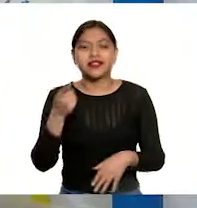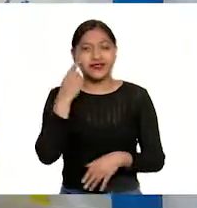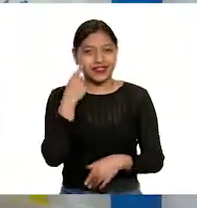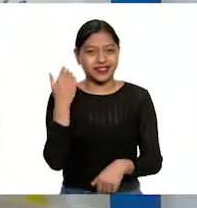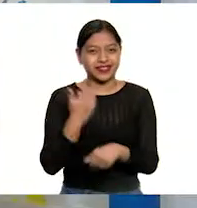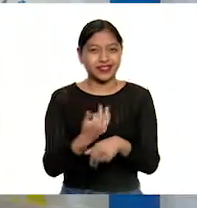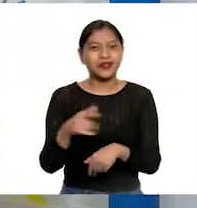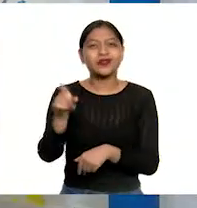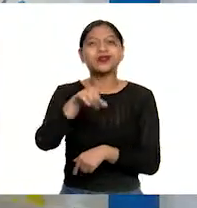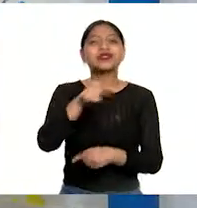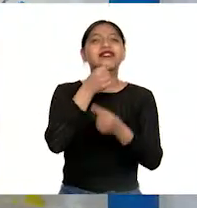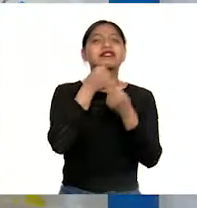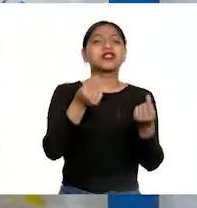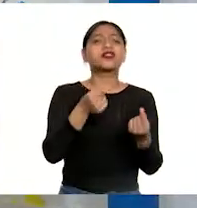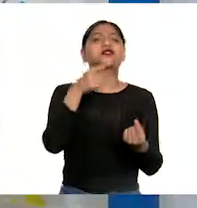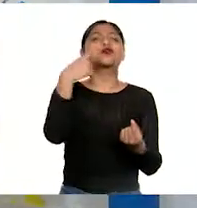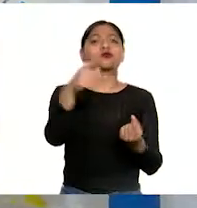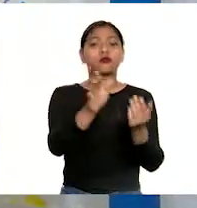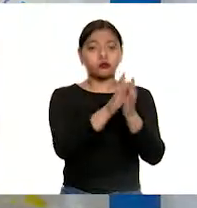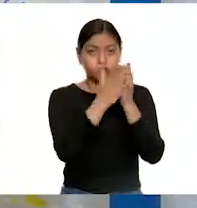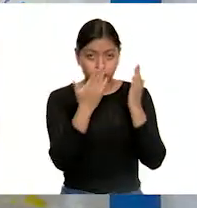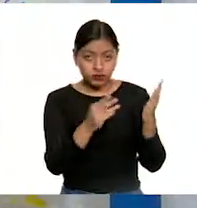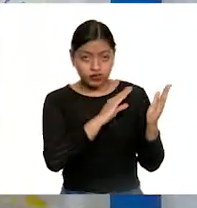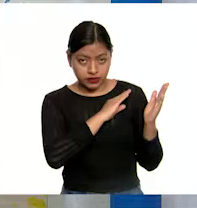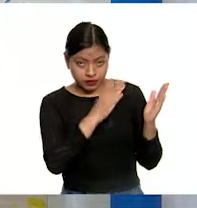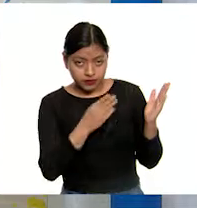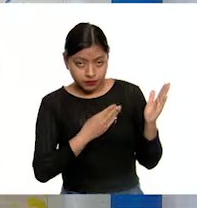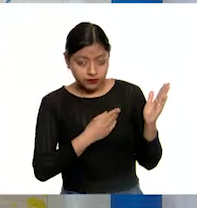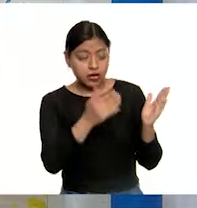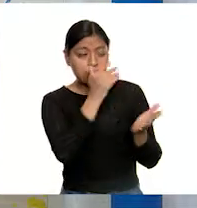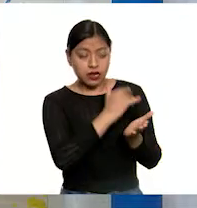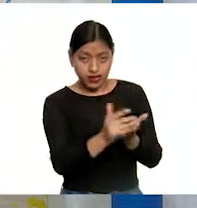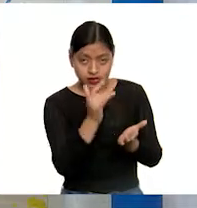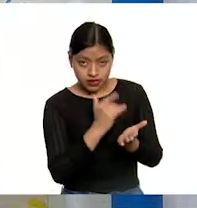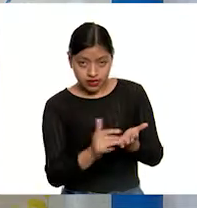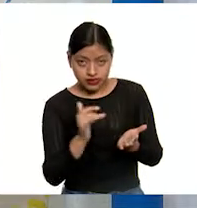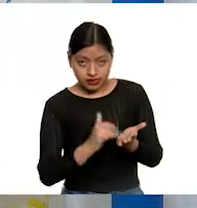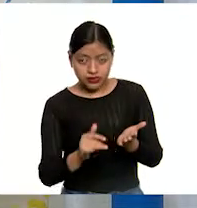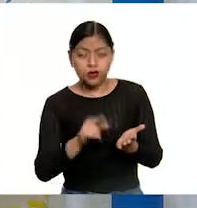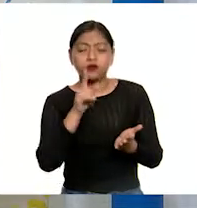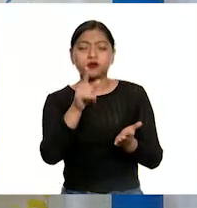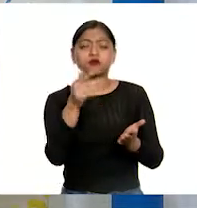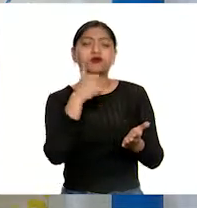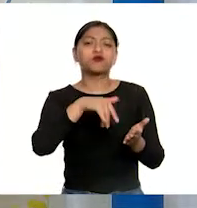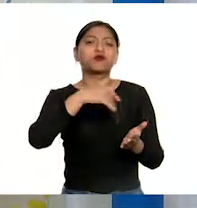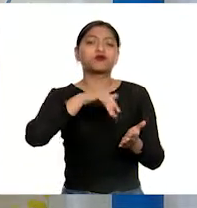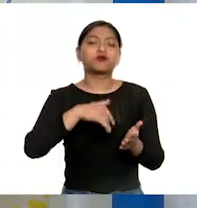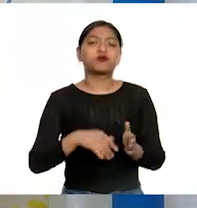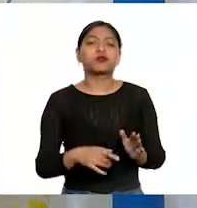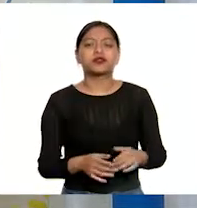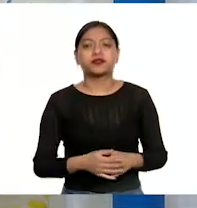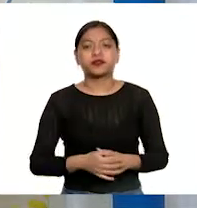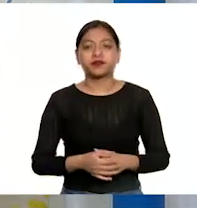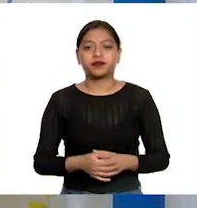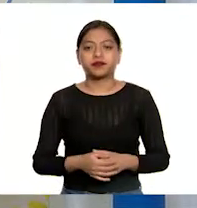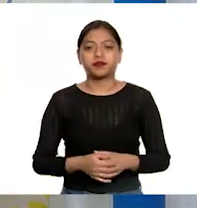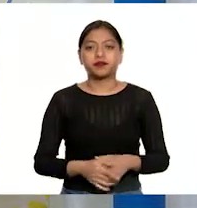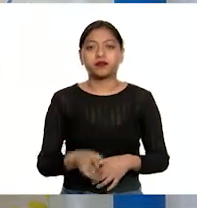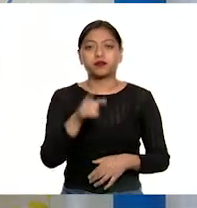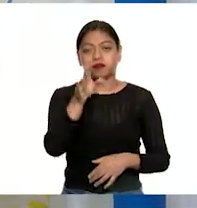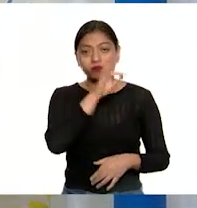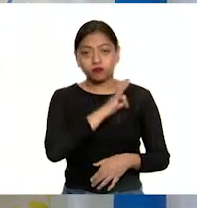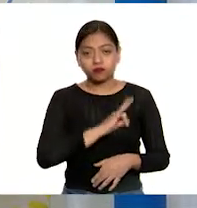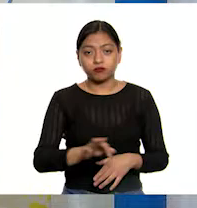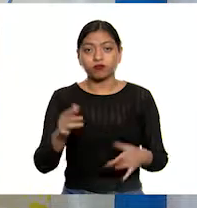las niñas y a los niños que busquen en su libro de lecturas de lengua materna y que nos den la sugerencia de un cuento